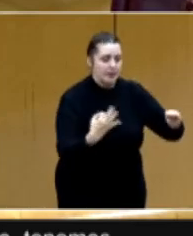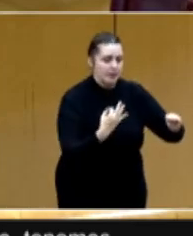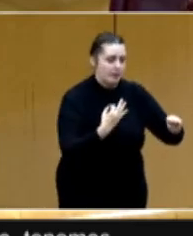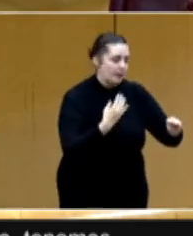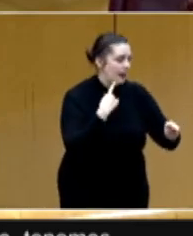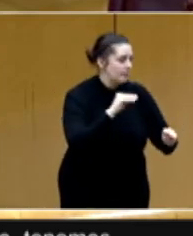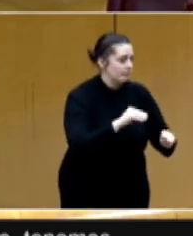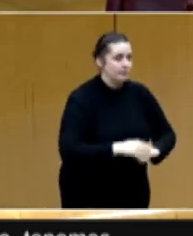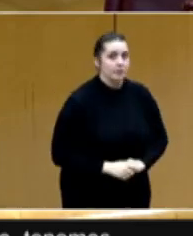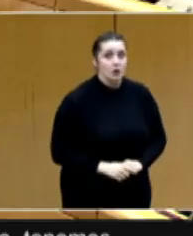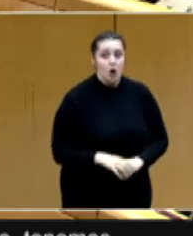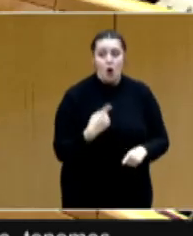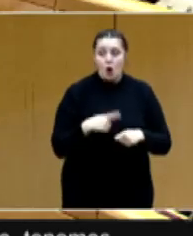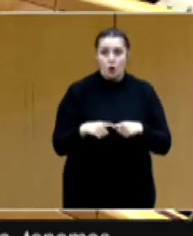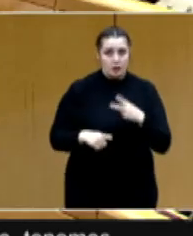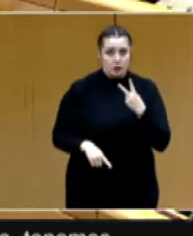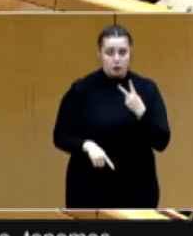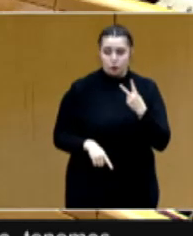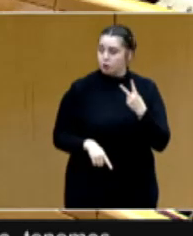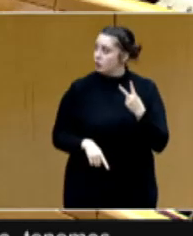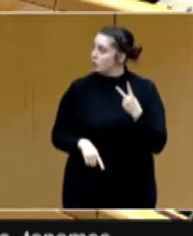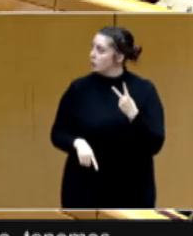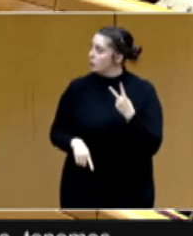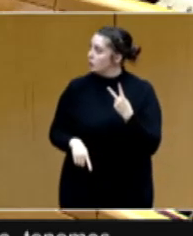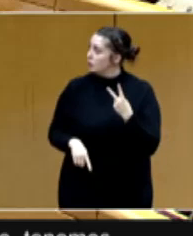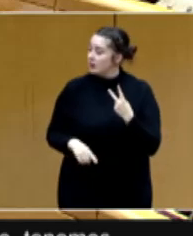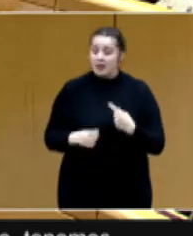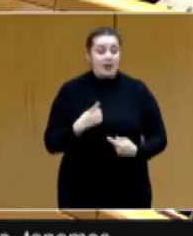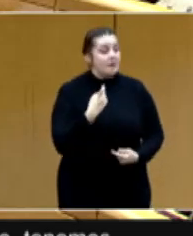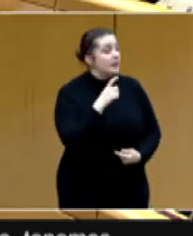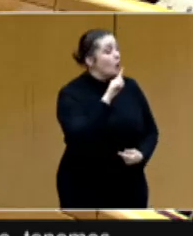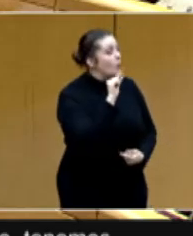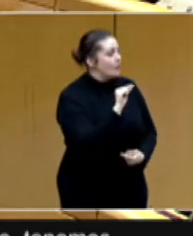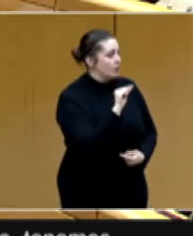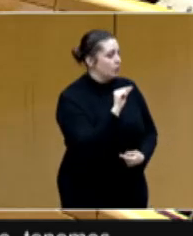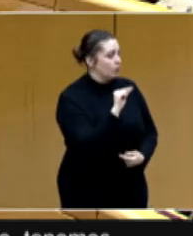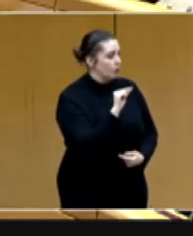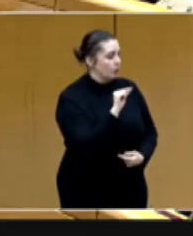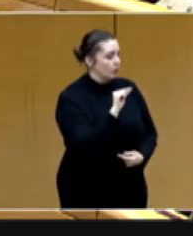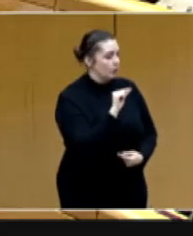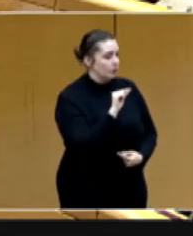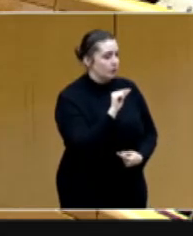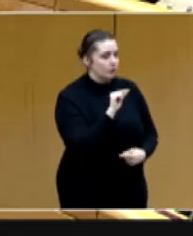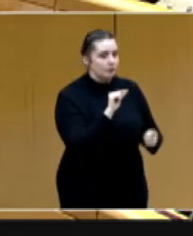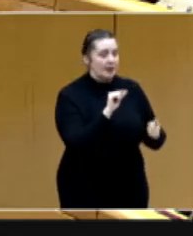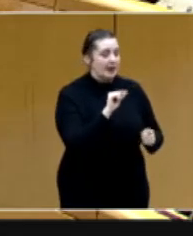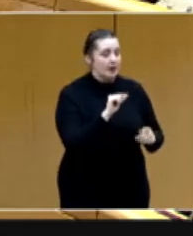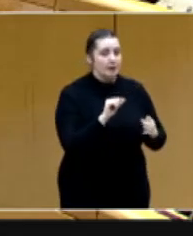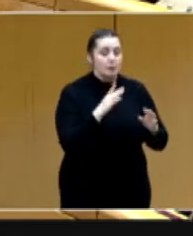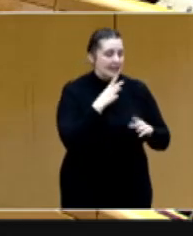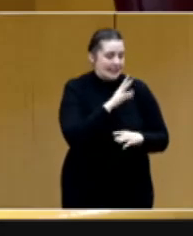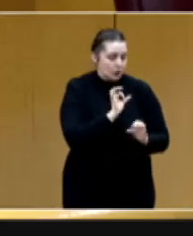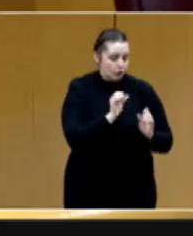dos cosas Pepe Por favor 30 segundos lo primero